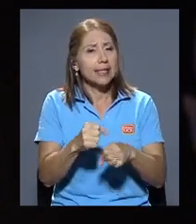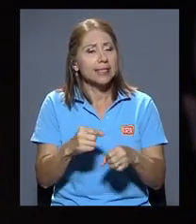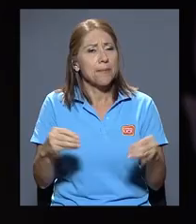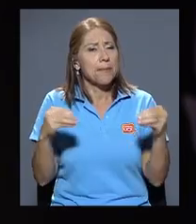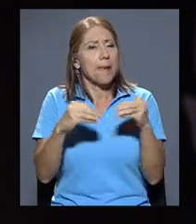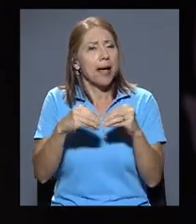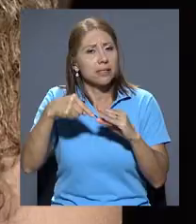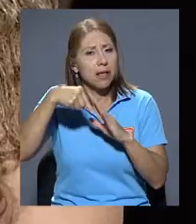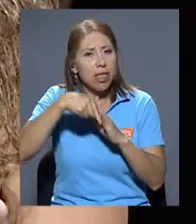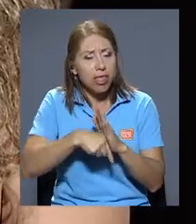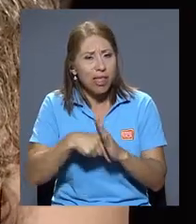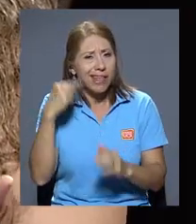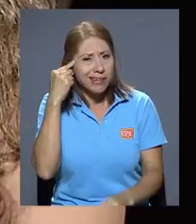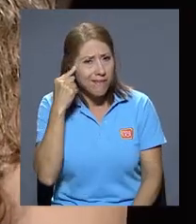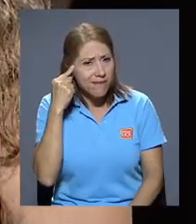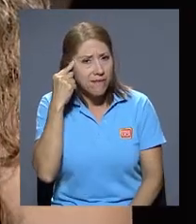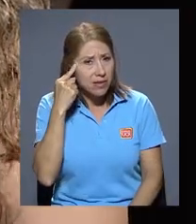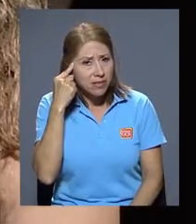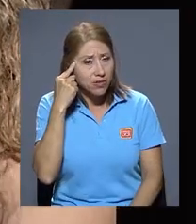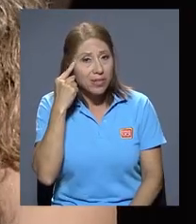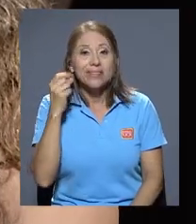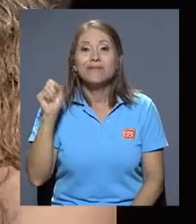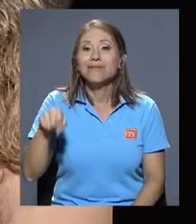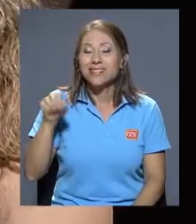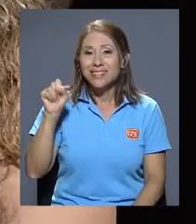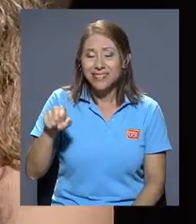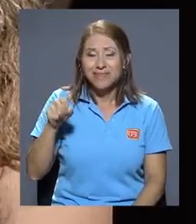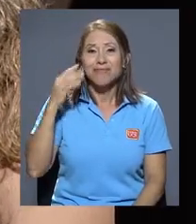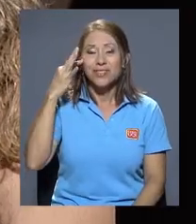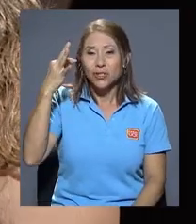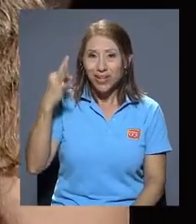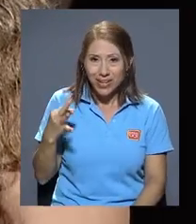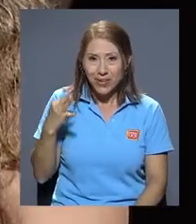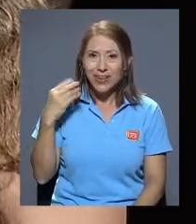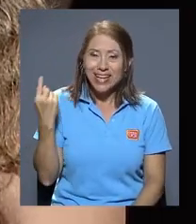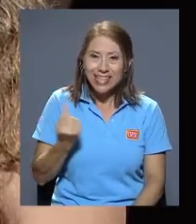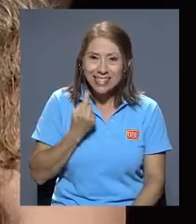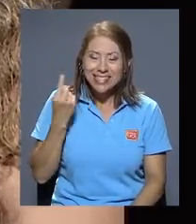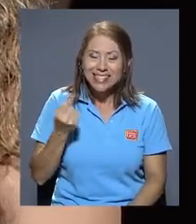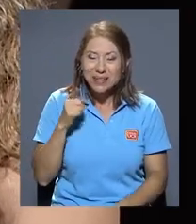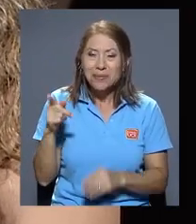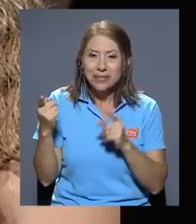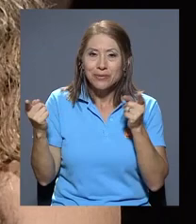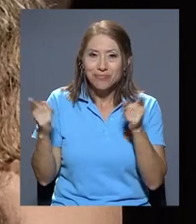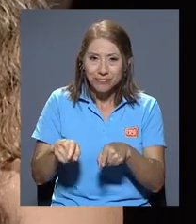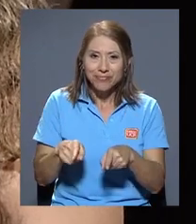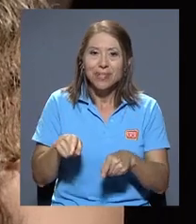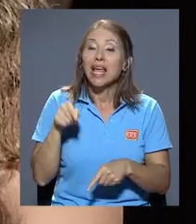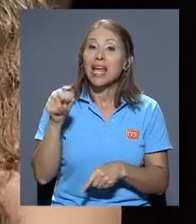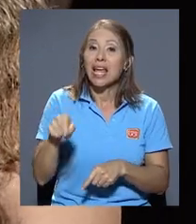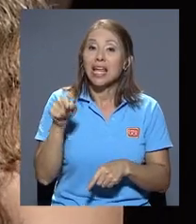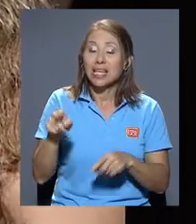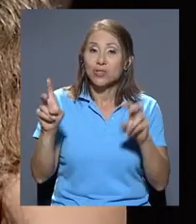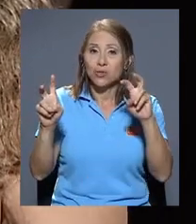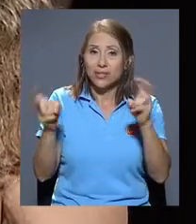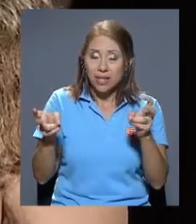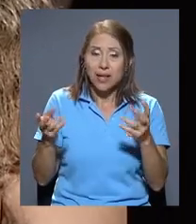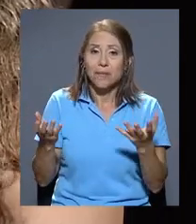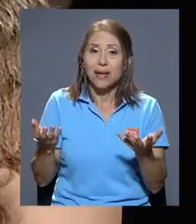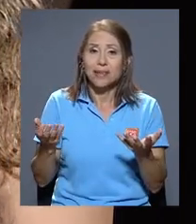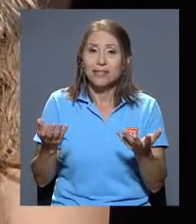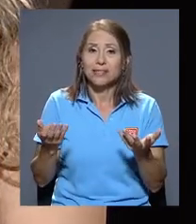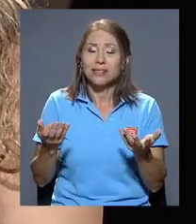Sí, yo creo que el hilo se corta siempre por el pedacito más delgadito, ¿verdad? Y en estos temas la tendencia o